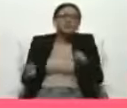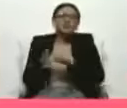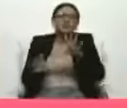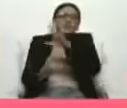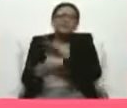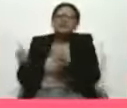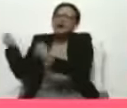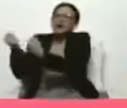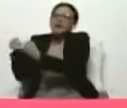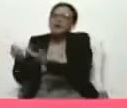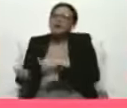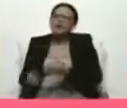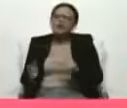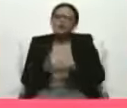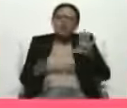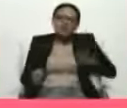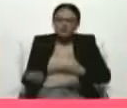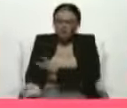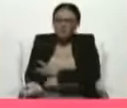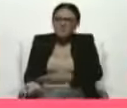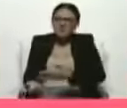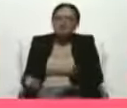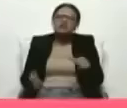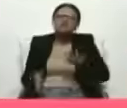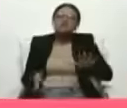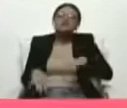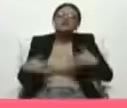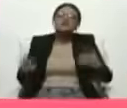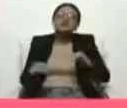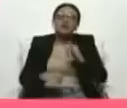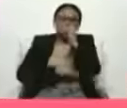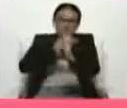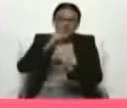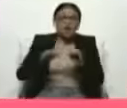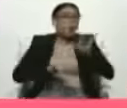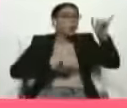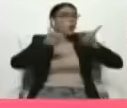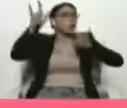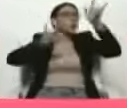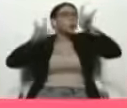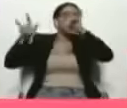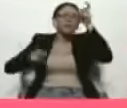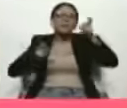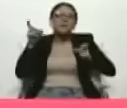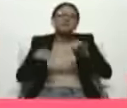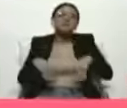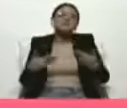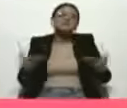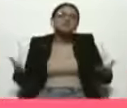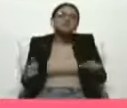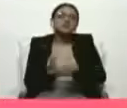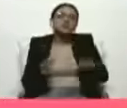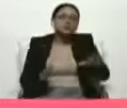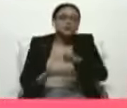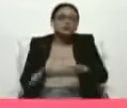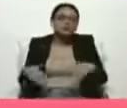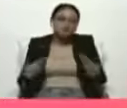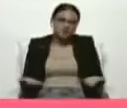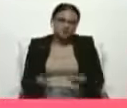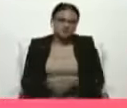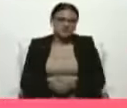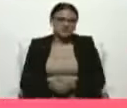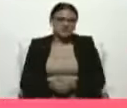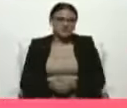8 millones, habría que restarle a los 22 millones que tiene el récord ahora, ¿verdad? 21 millones, 7 millones.